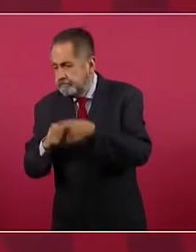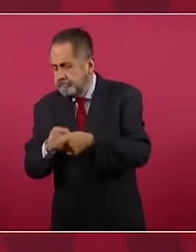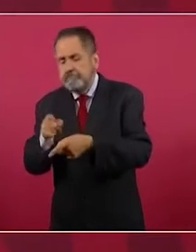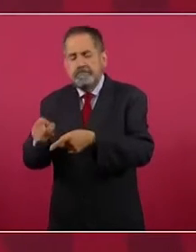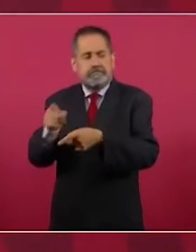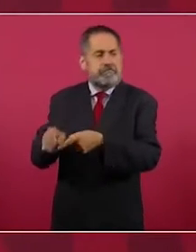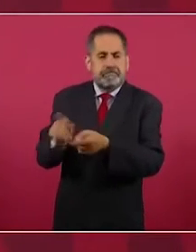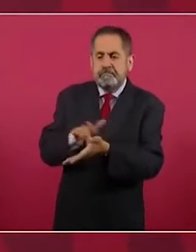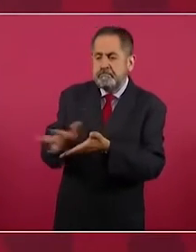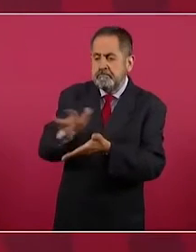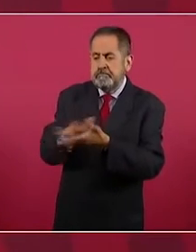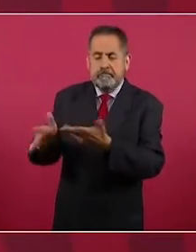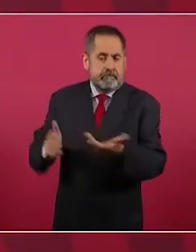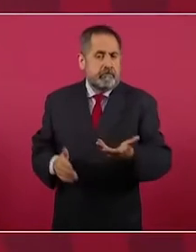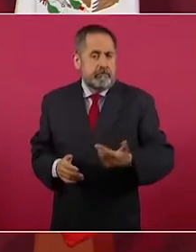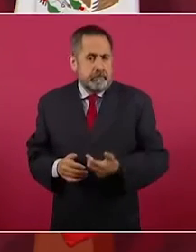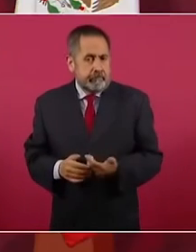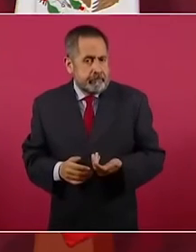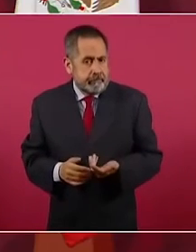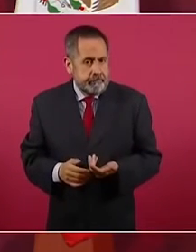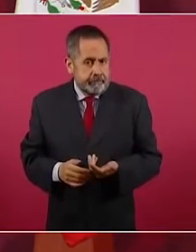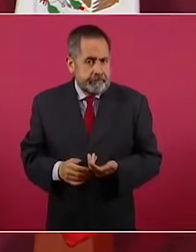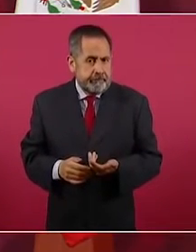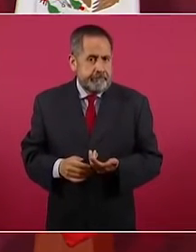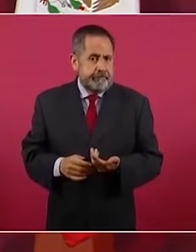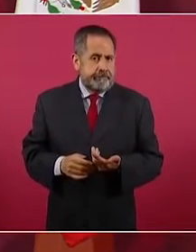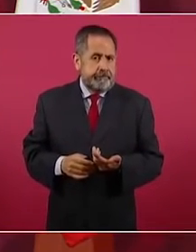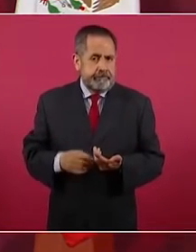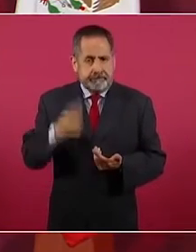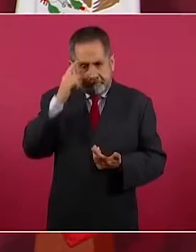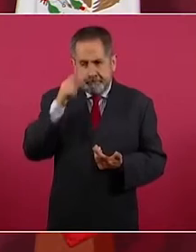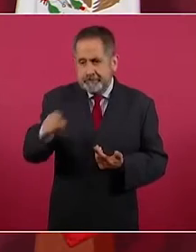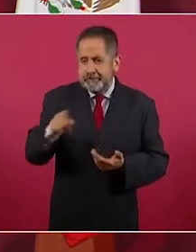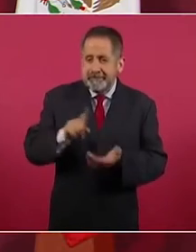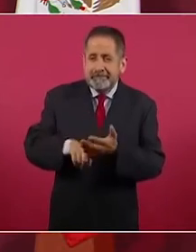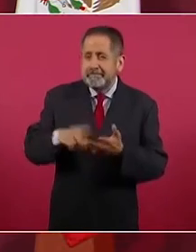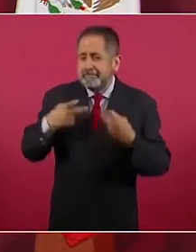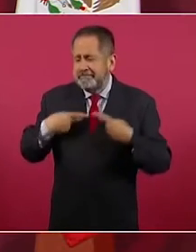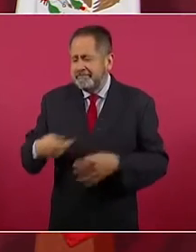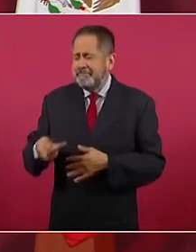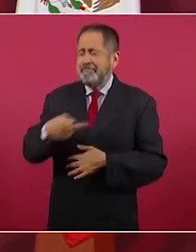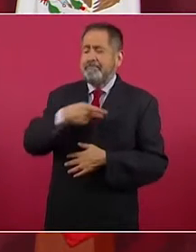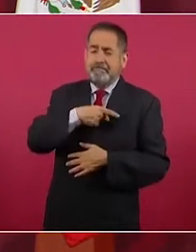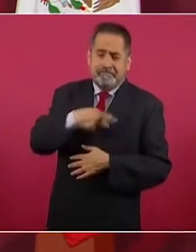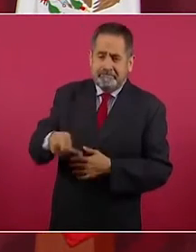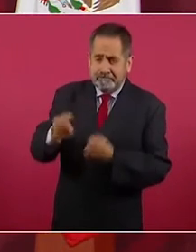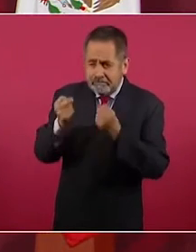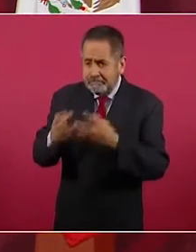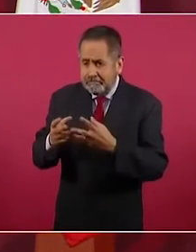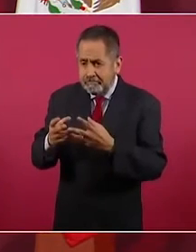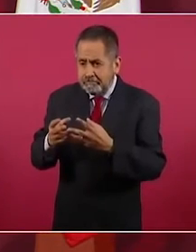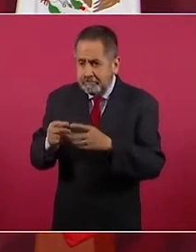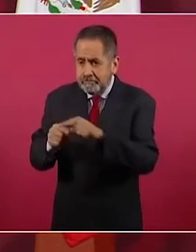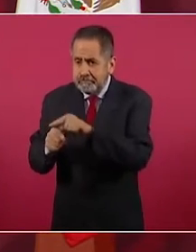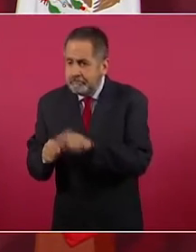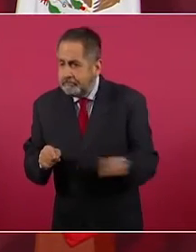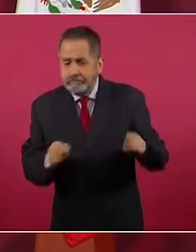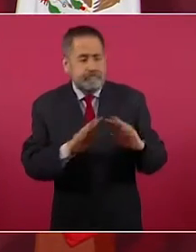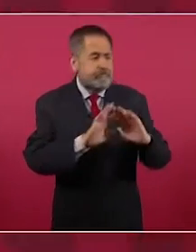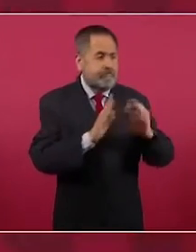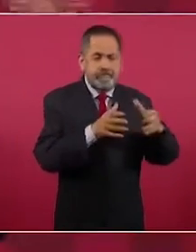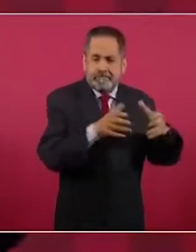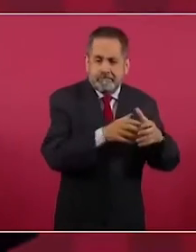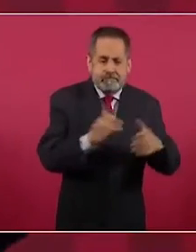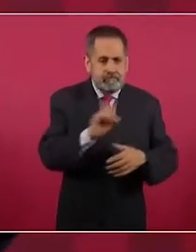El que no haya tanta pobreza, el que se atienda a los